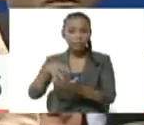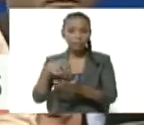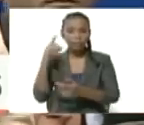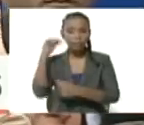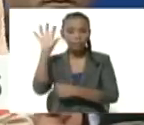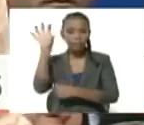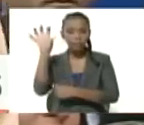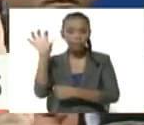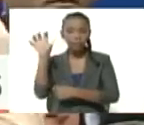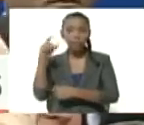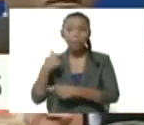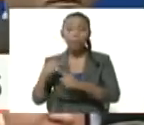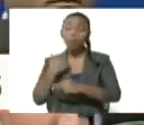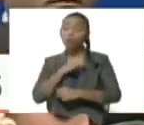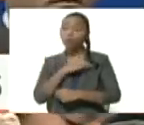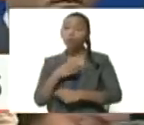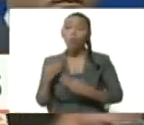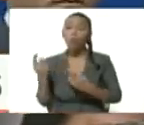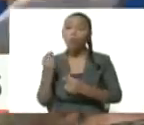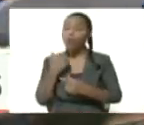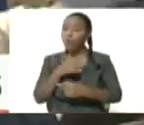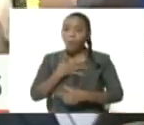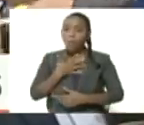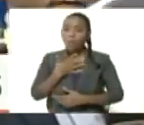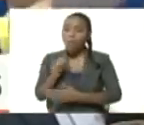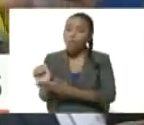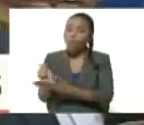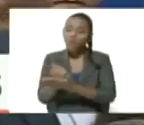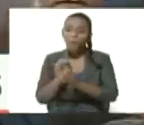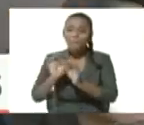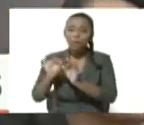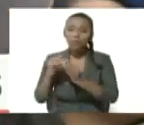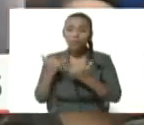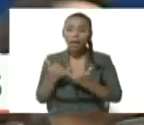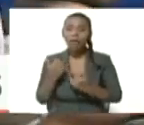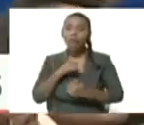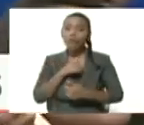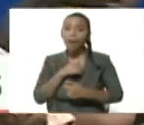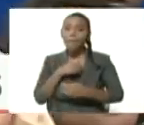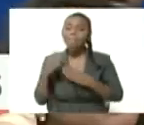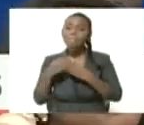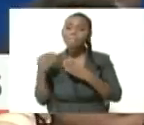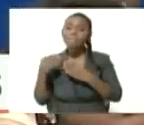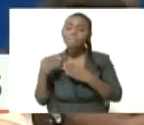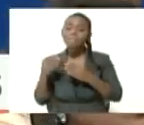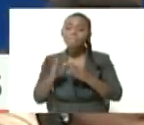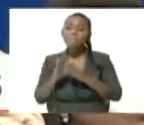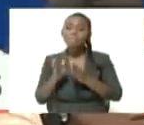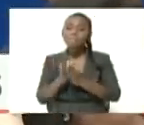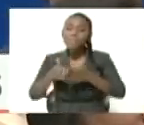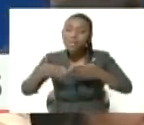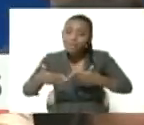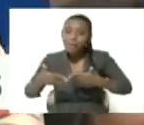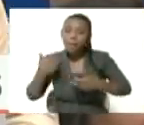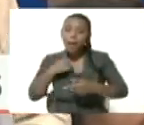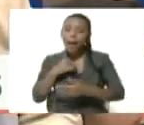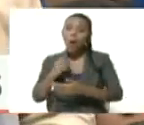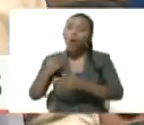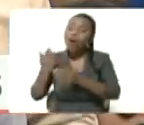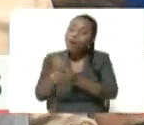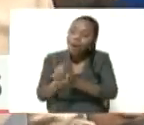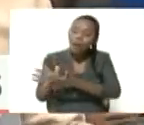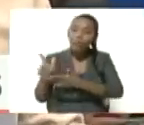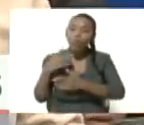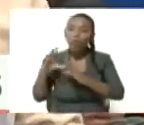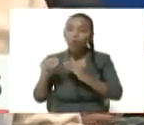en Petro. Pero aún no podemos cobrar Petro como tal. Tenemos que tener activa nuestra billetera para ingresos y gastos en Petro inmediatamente con todas las